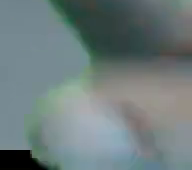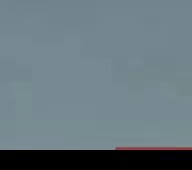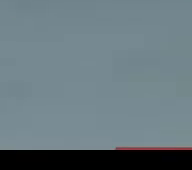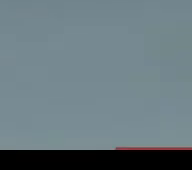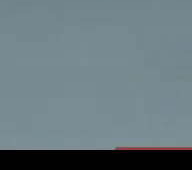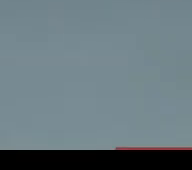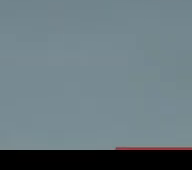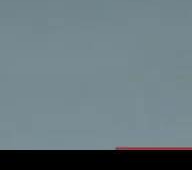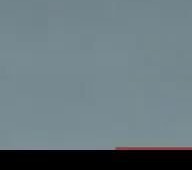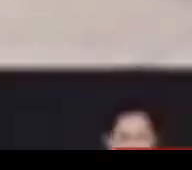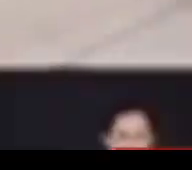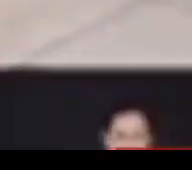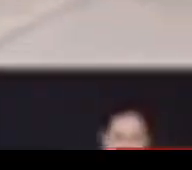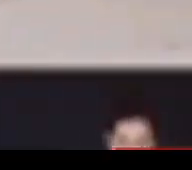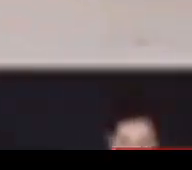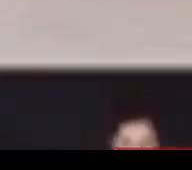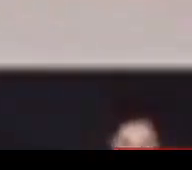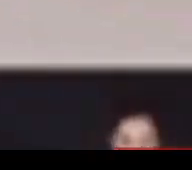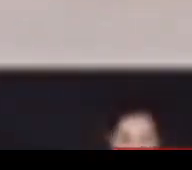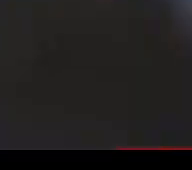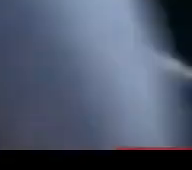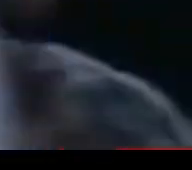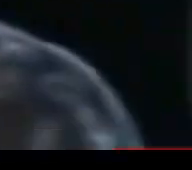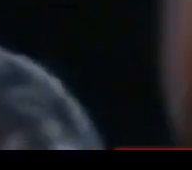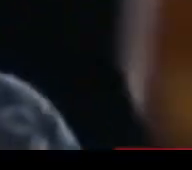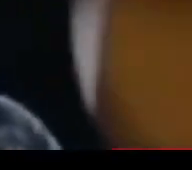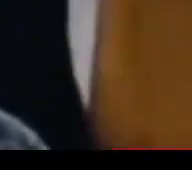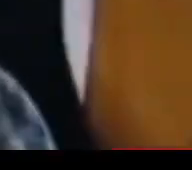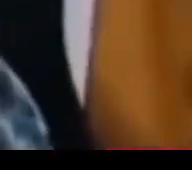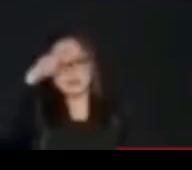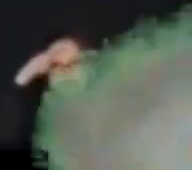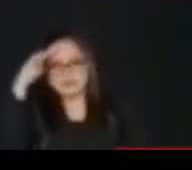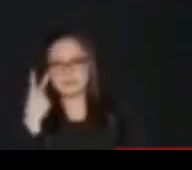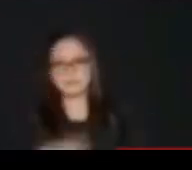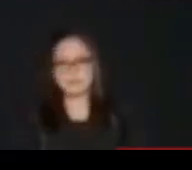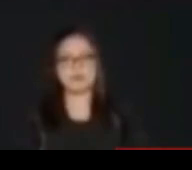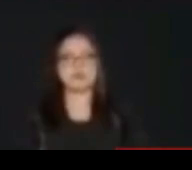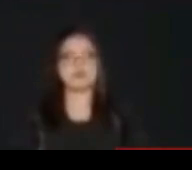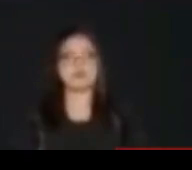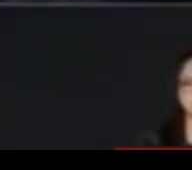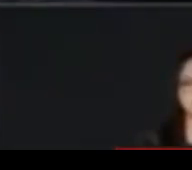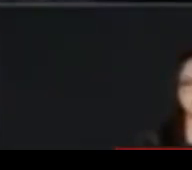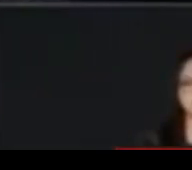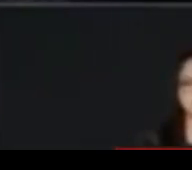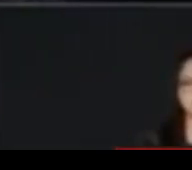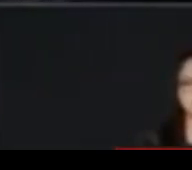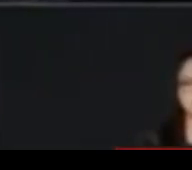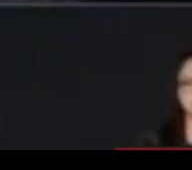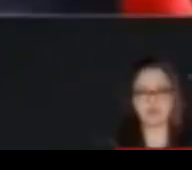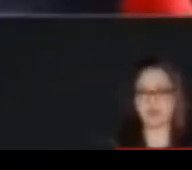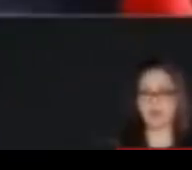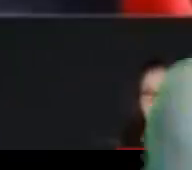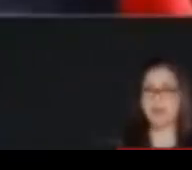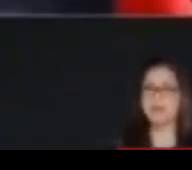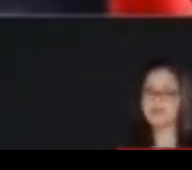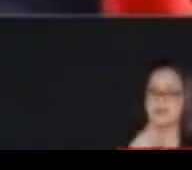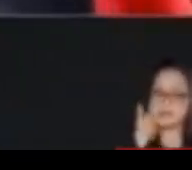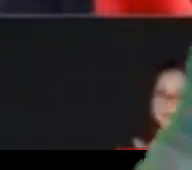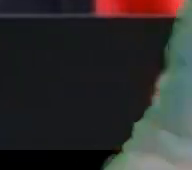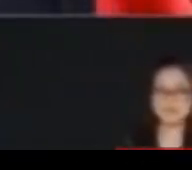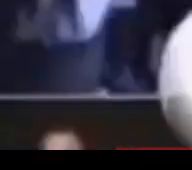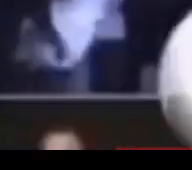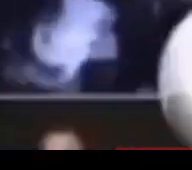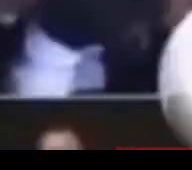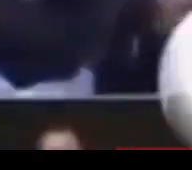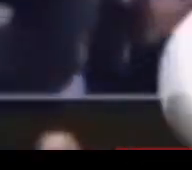la procesaran. E importábamos gasolina pues porque